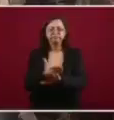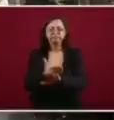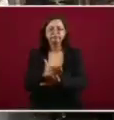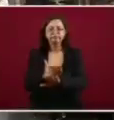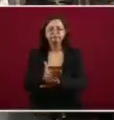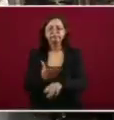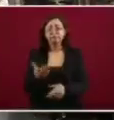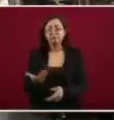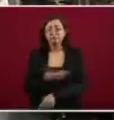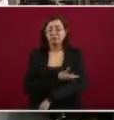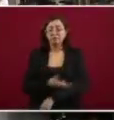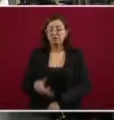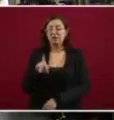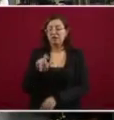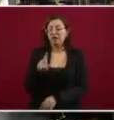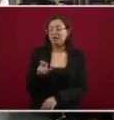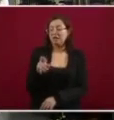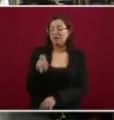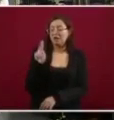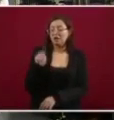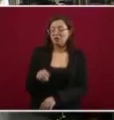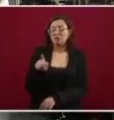la familia Levarón ha sido